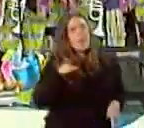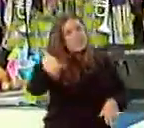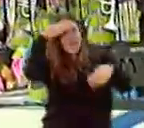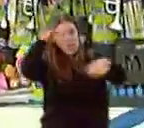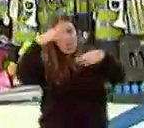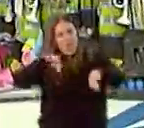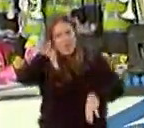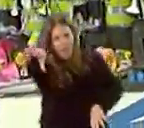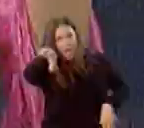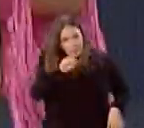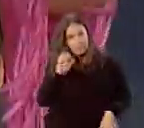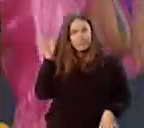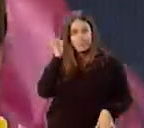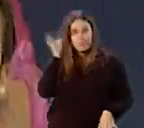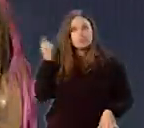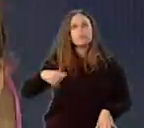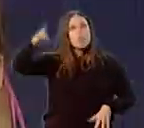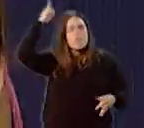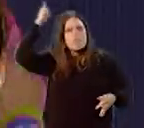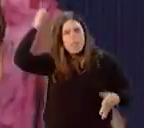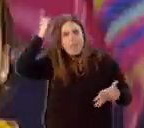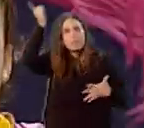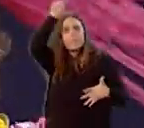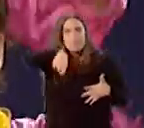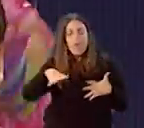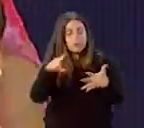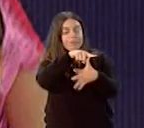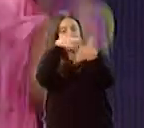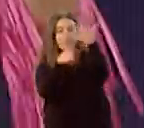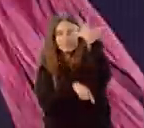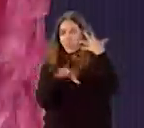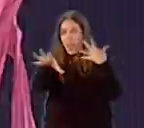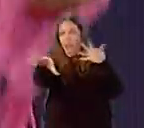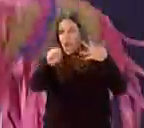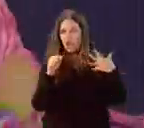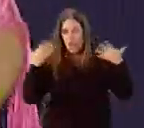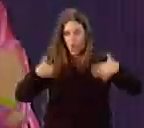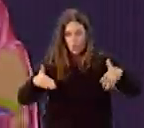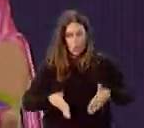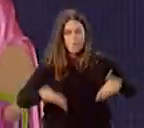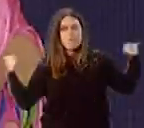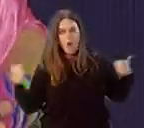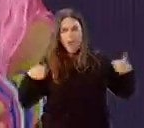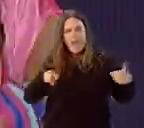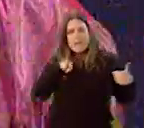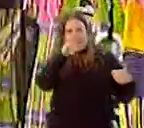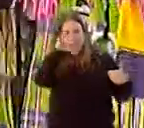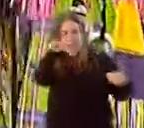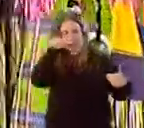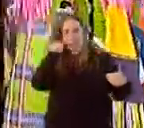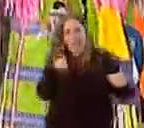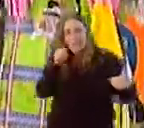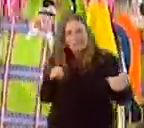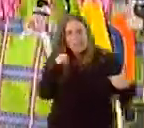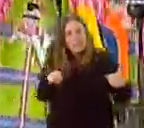y no se hizo con ella desnuda ya pie de escalera a